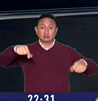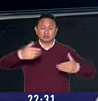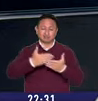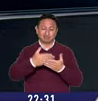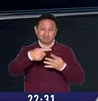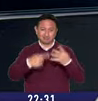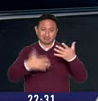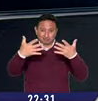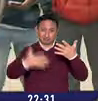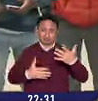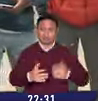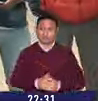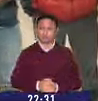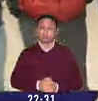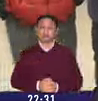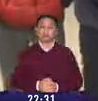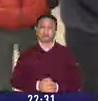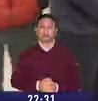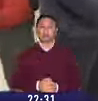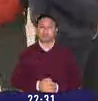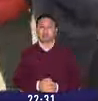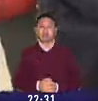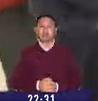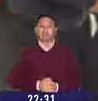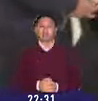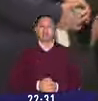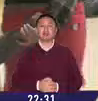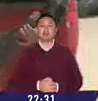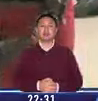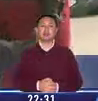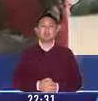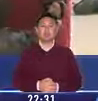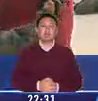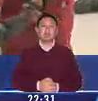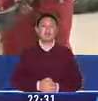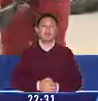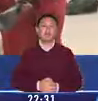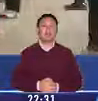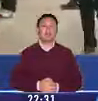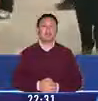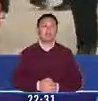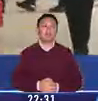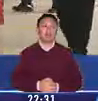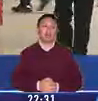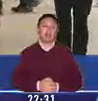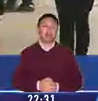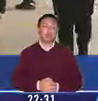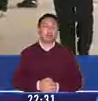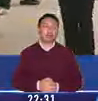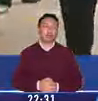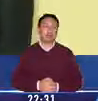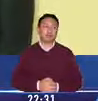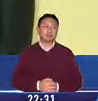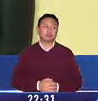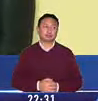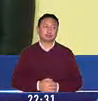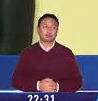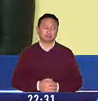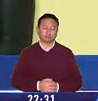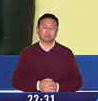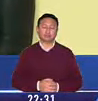otros. En este feriado de carnaval, ¿cuántos ciudadanos se desplazaron a distintos puntos del país? Cerca